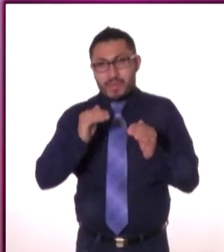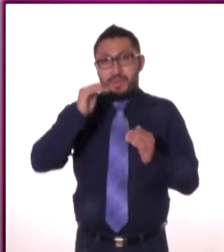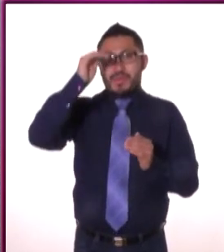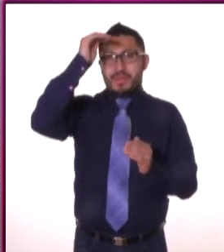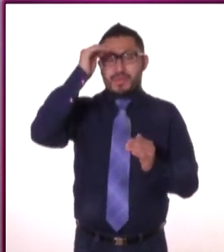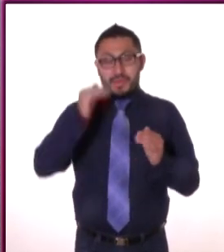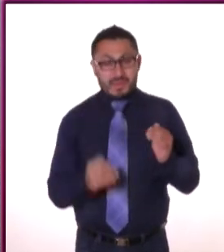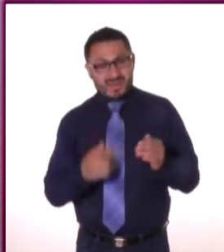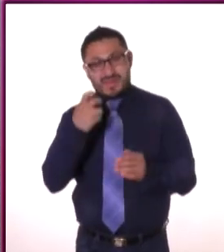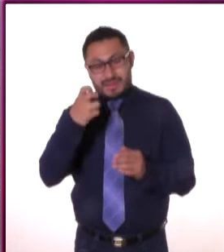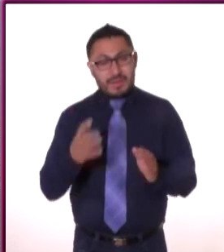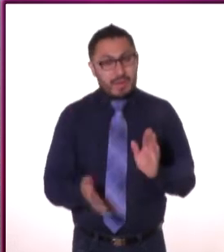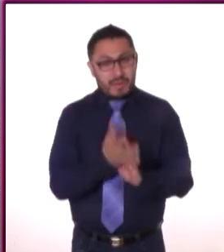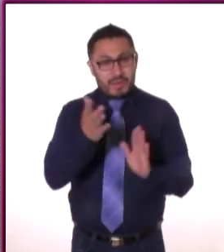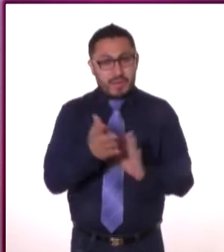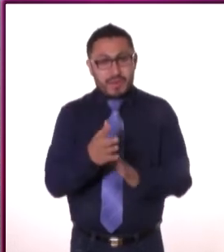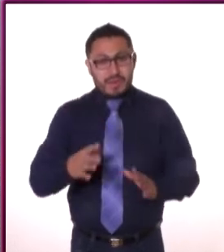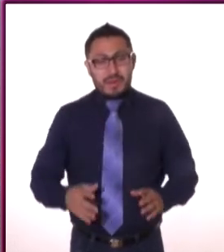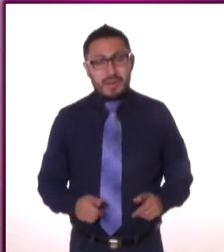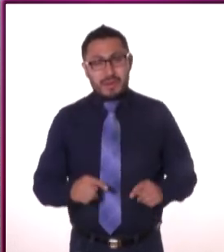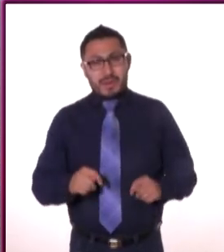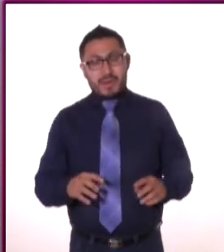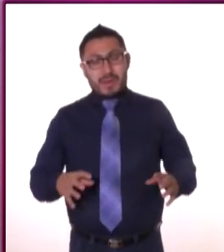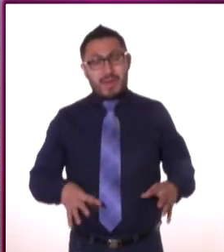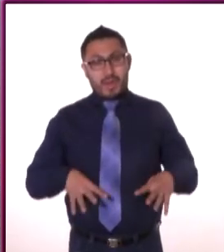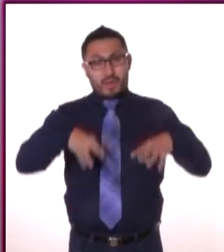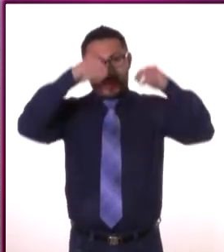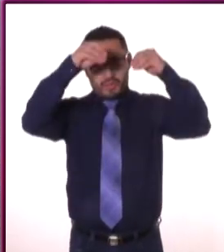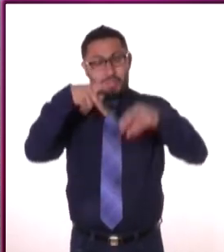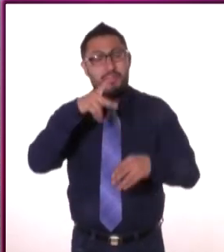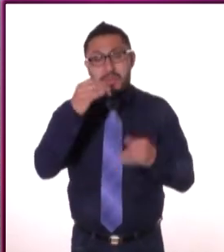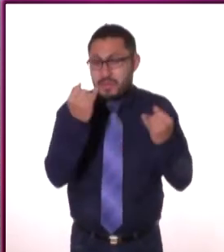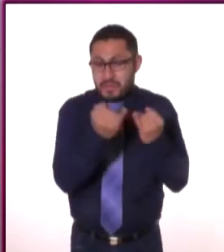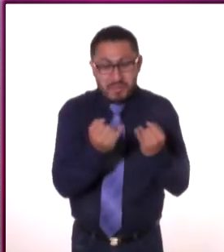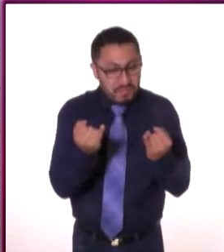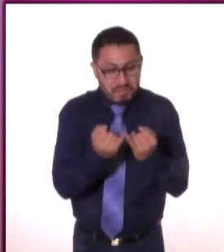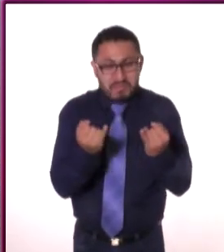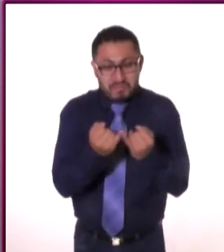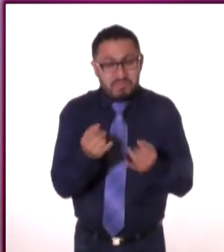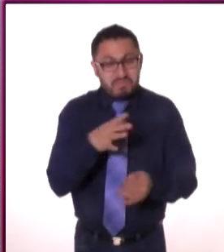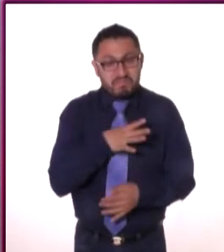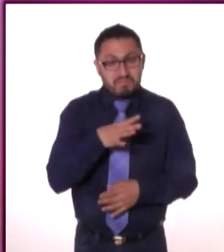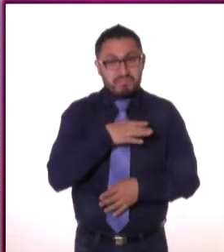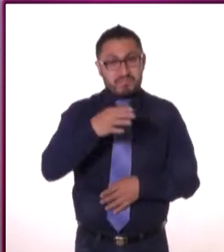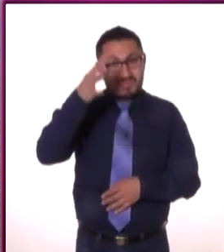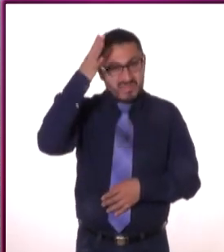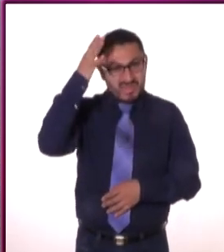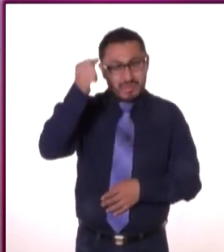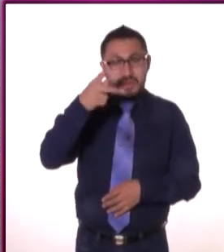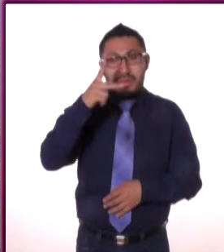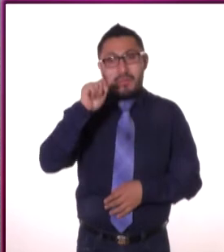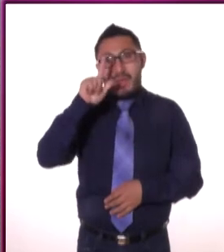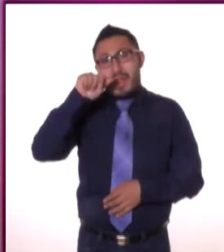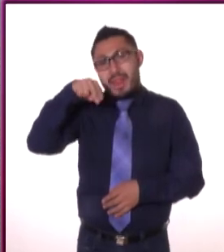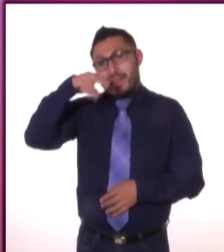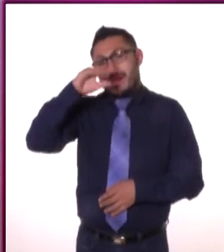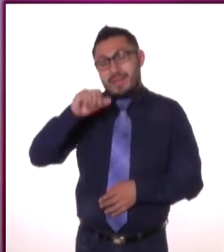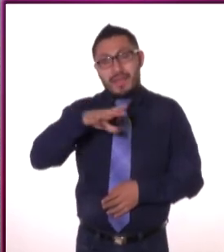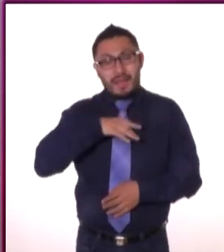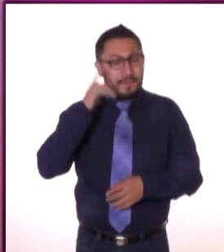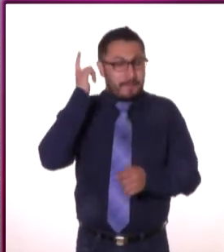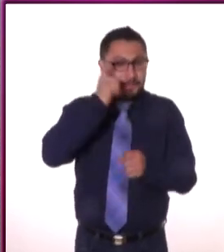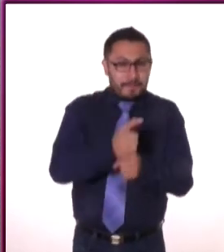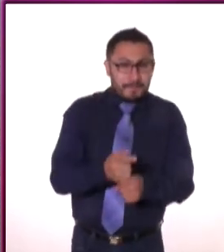elevar piezas, por ejemplo, para construcción de torres, ¿no? Pero también, al mismo tiempo, tenemos el concepto